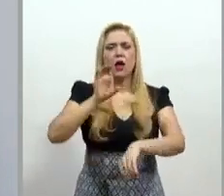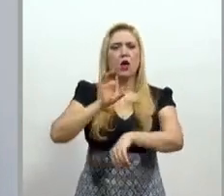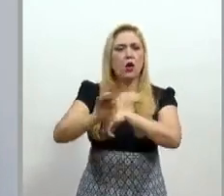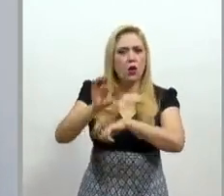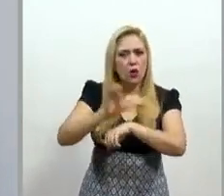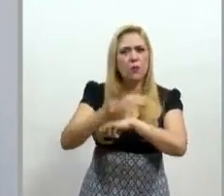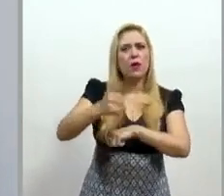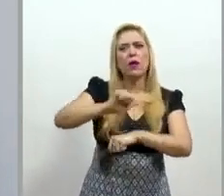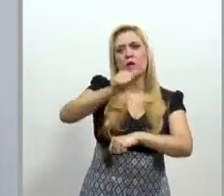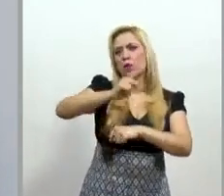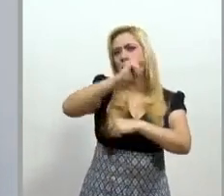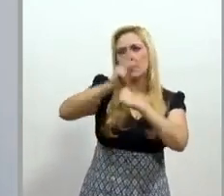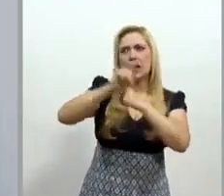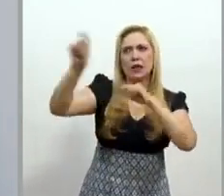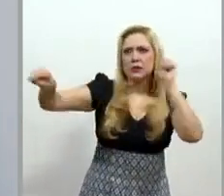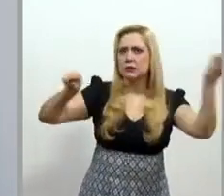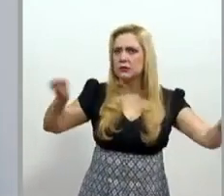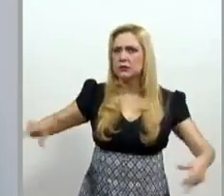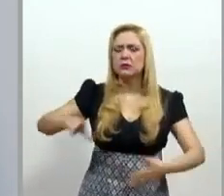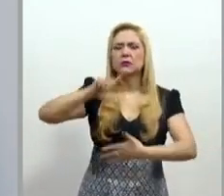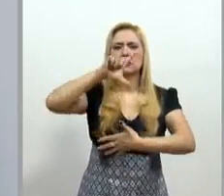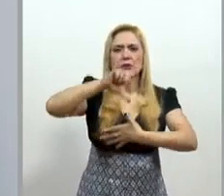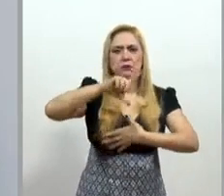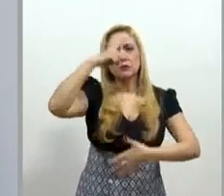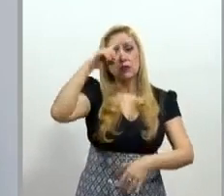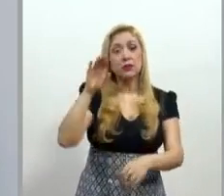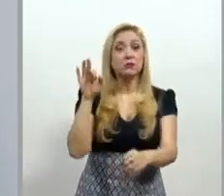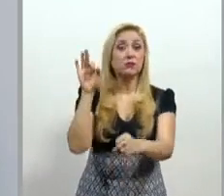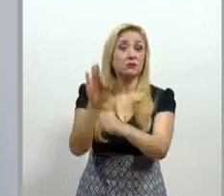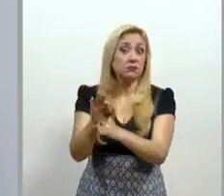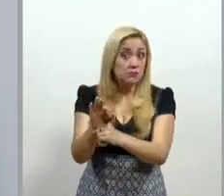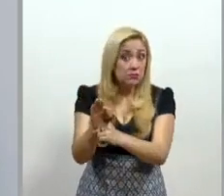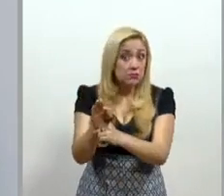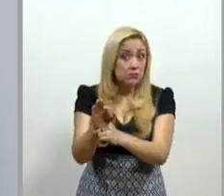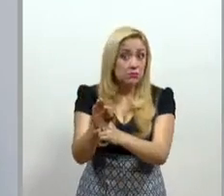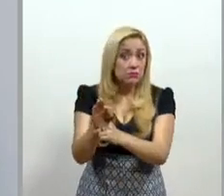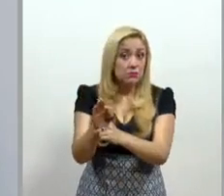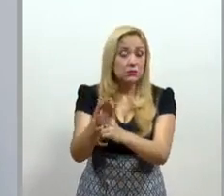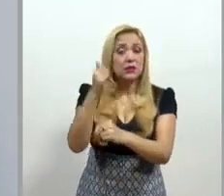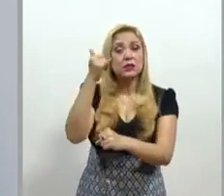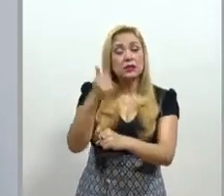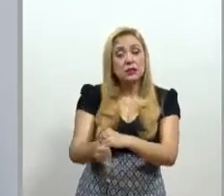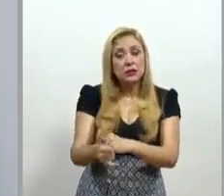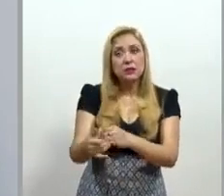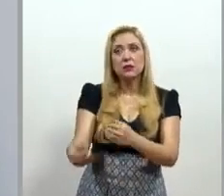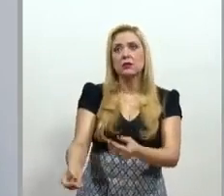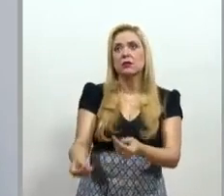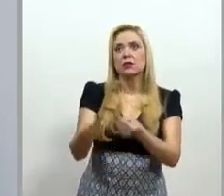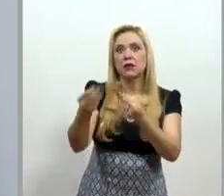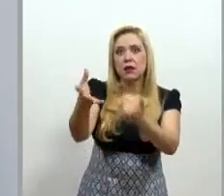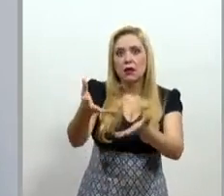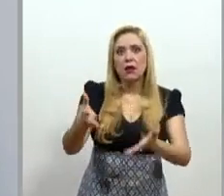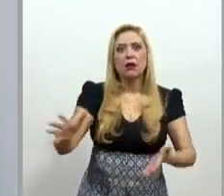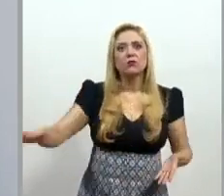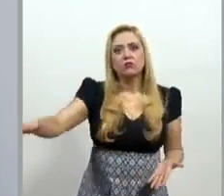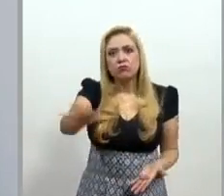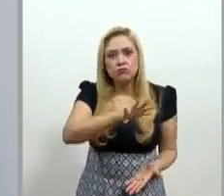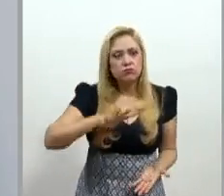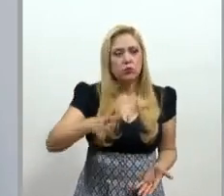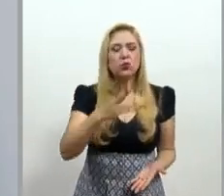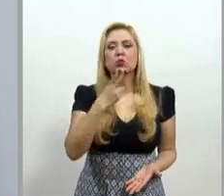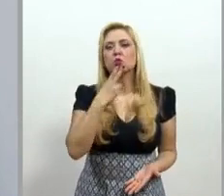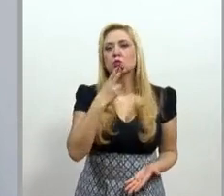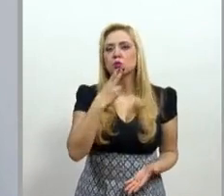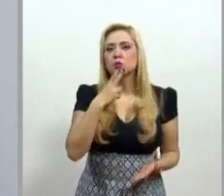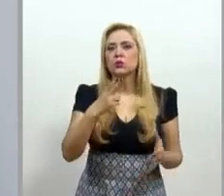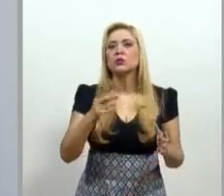otros países de la región, existen para defender y para llevar causas públicas, como las acciones populares, haciendo uso de